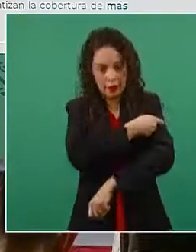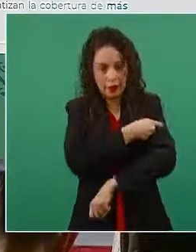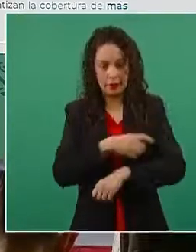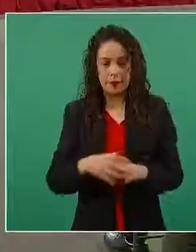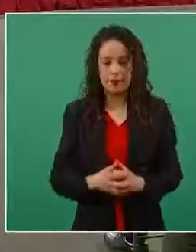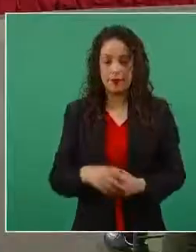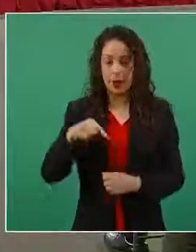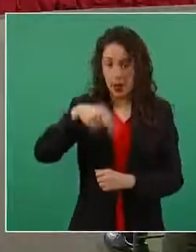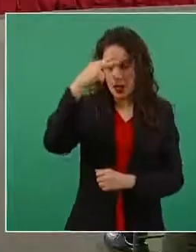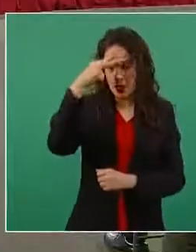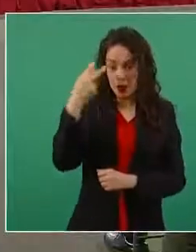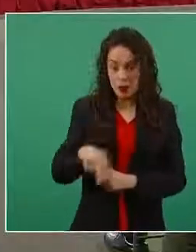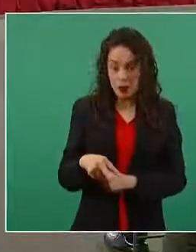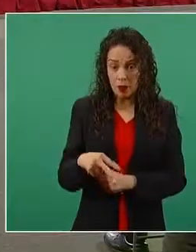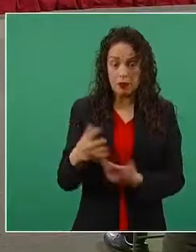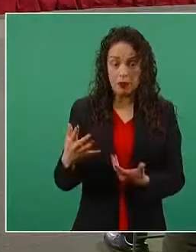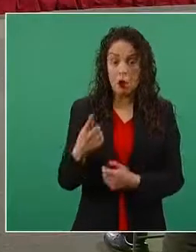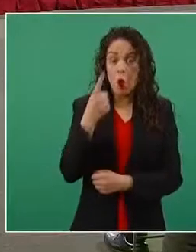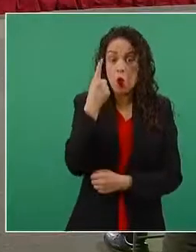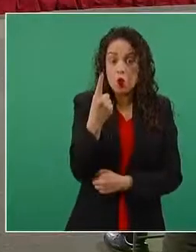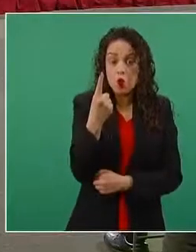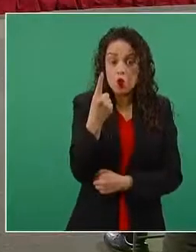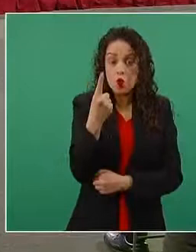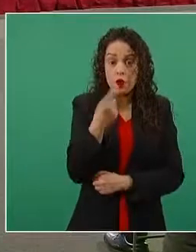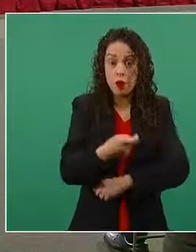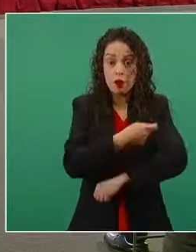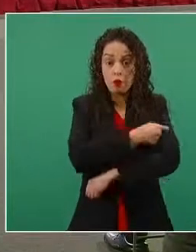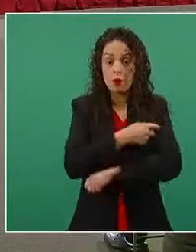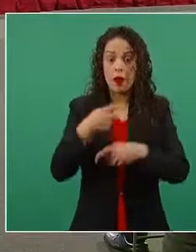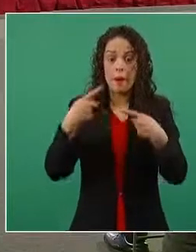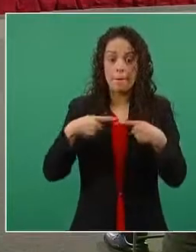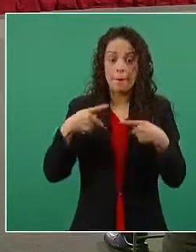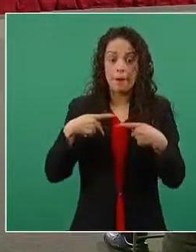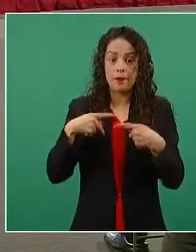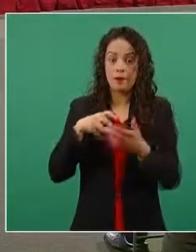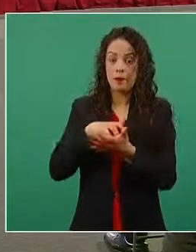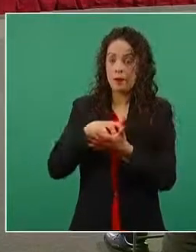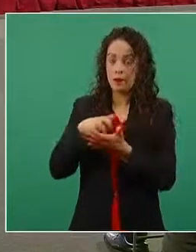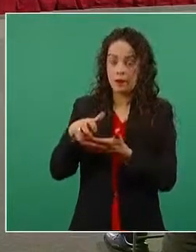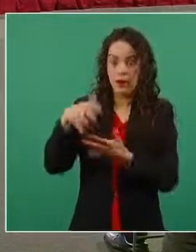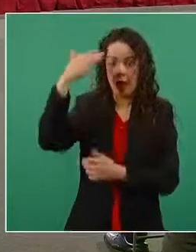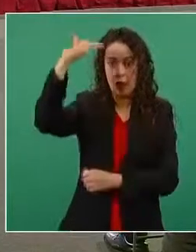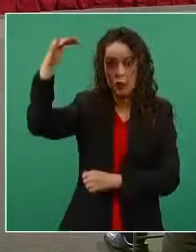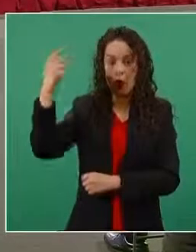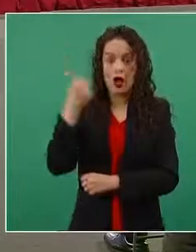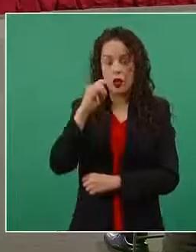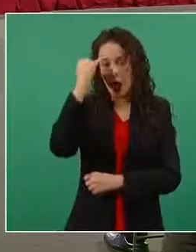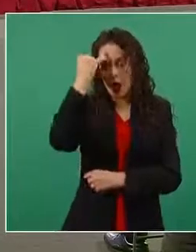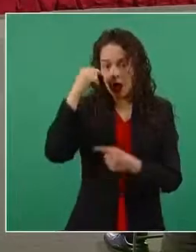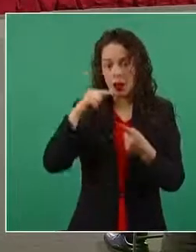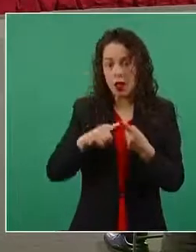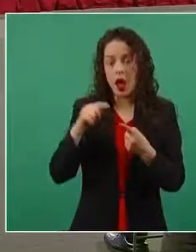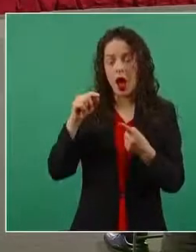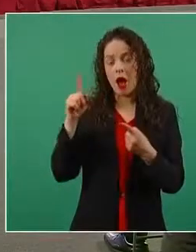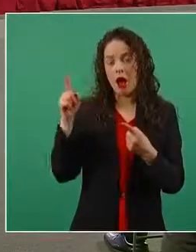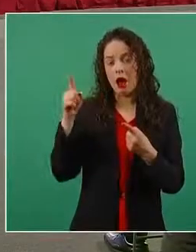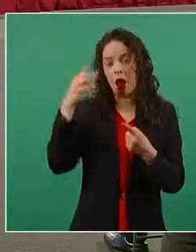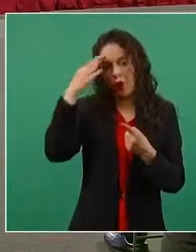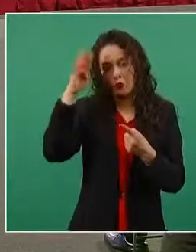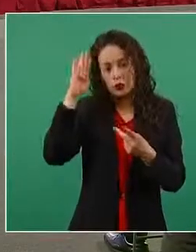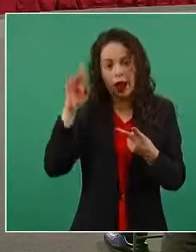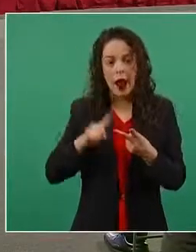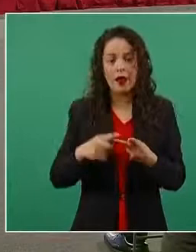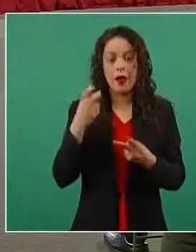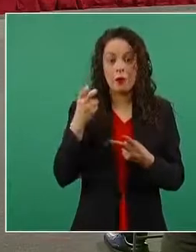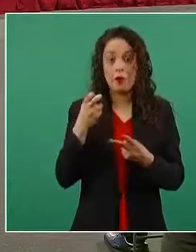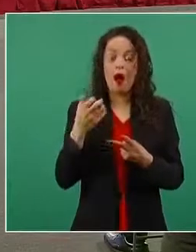México ha vacunado con al menos una dosis a un porcentaje mayor de adultos que India, Australia o Rusia. Por eso valoramos mucho también el apoyo que